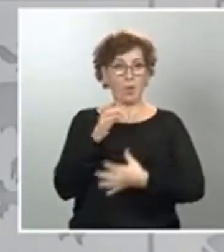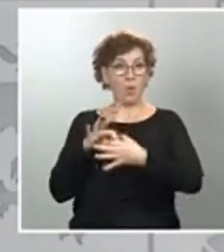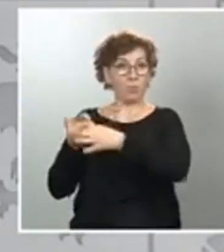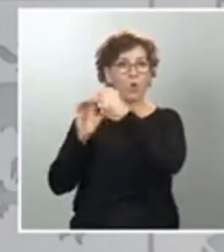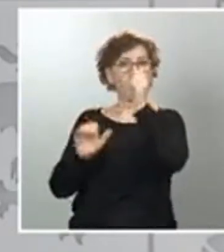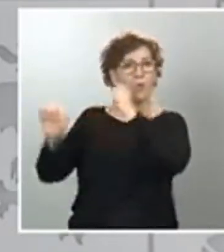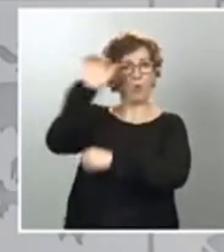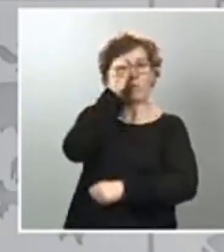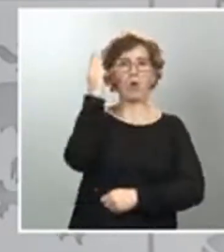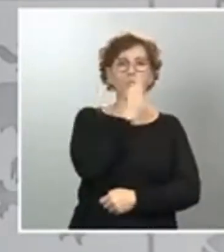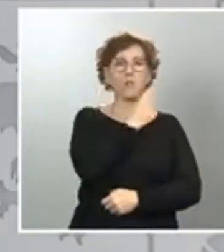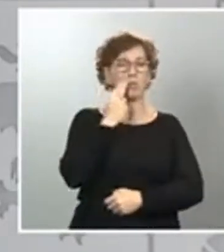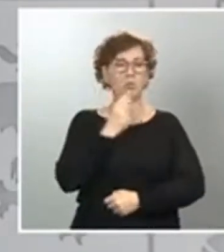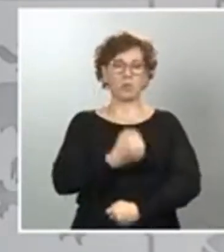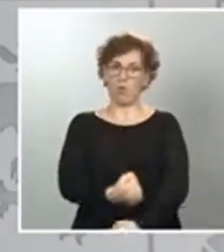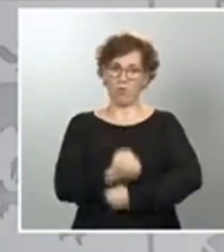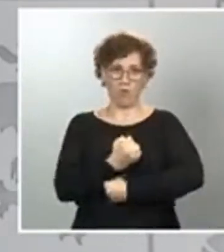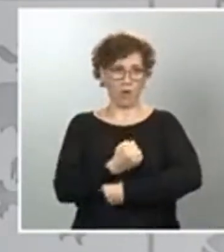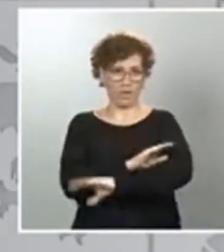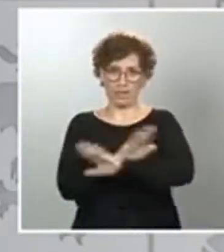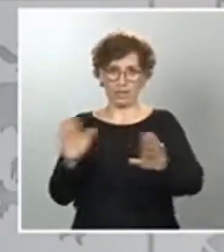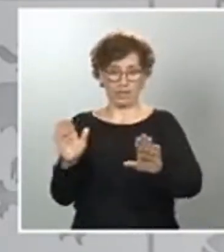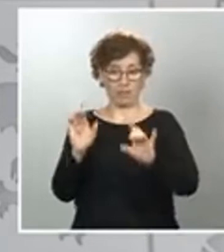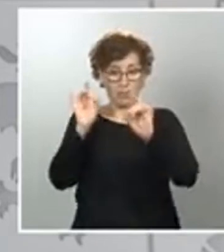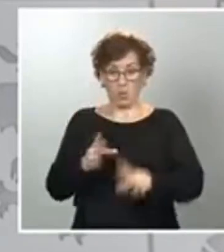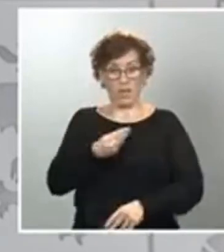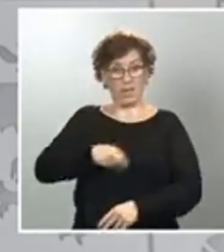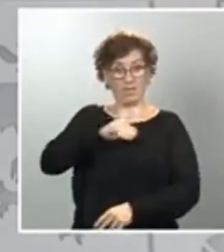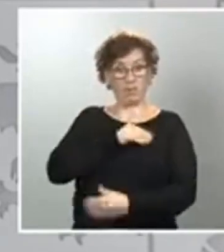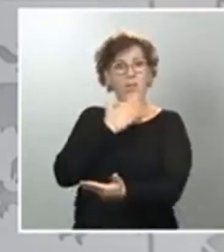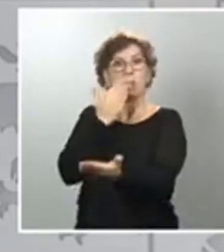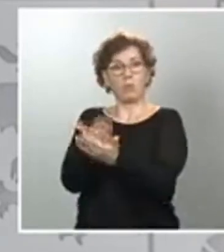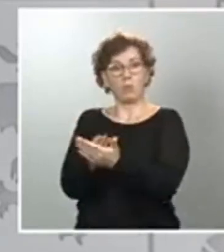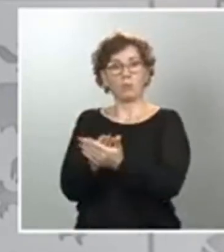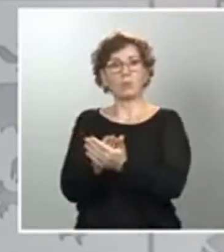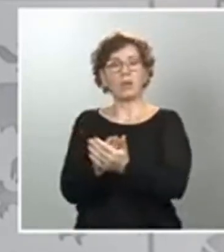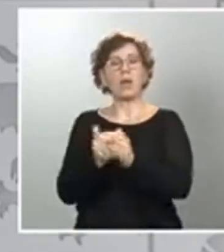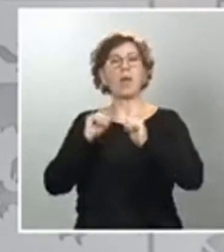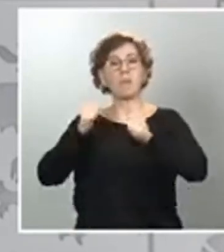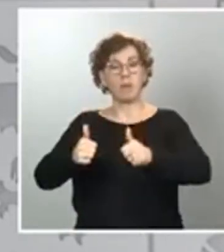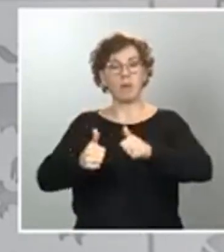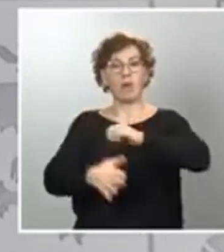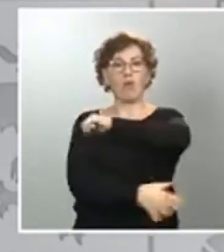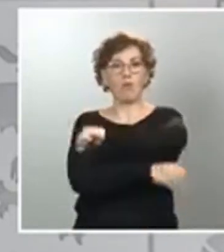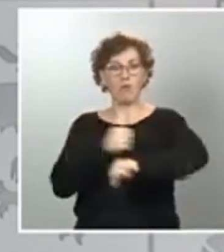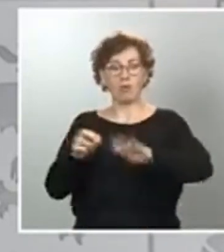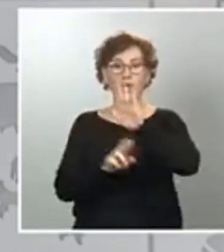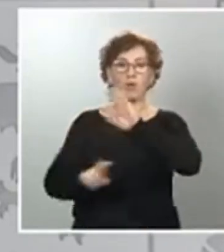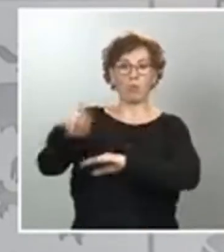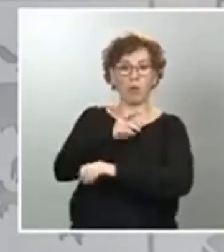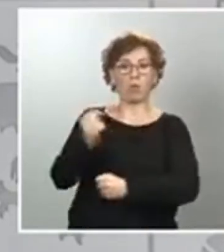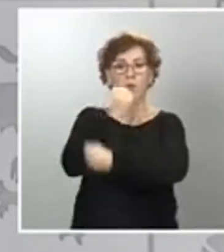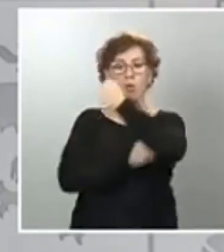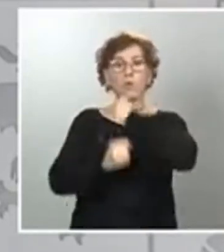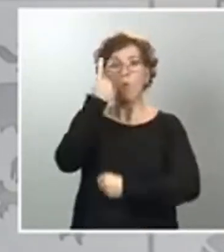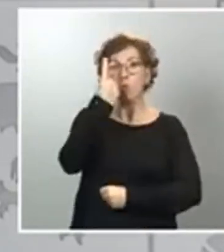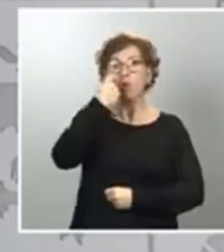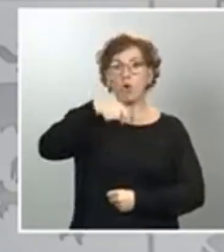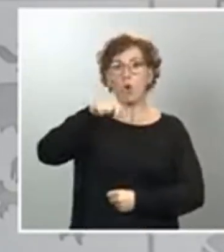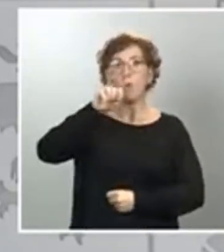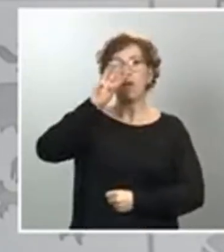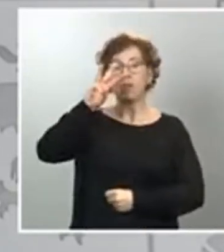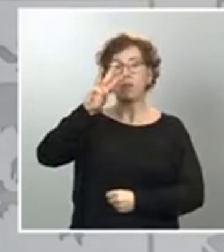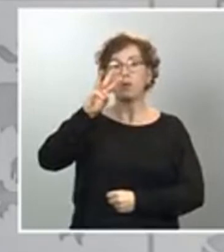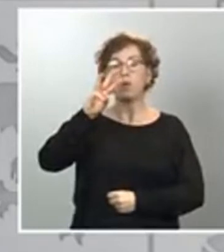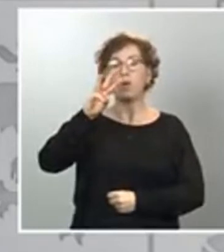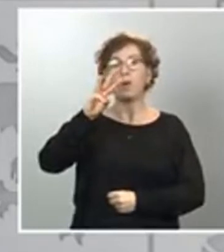poner, como ha propuesto España, en marcha un fondo de recuperación económica de 1,5 trillones de euros, que es algo